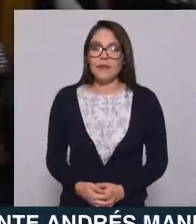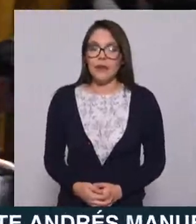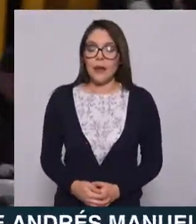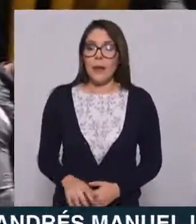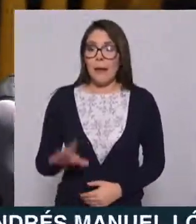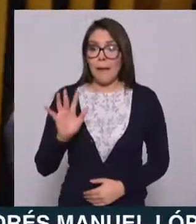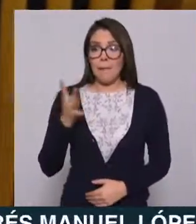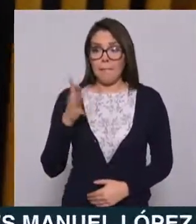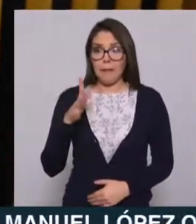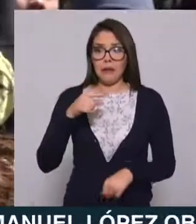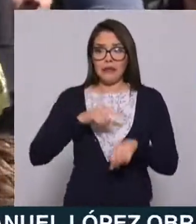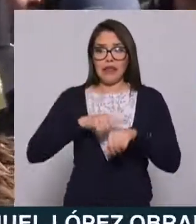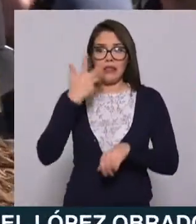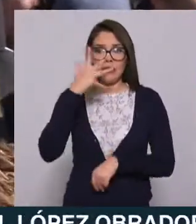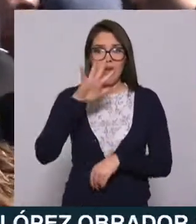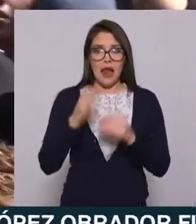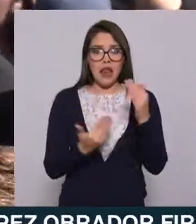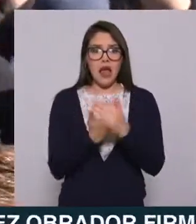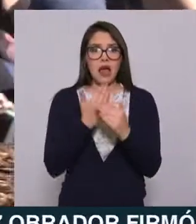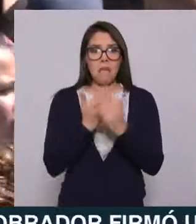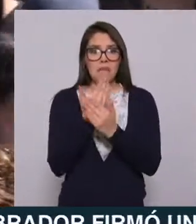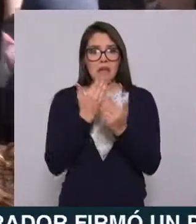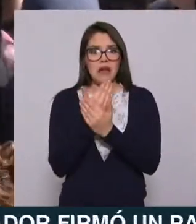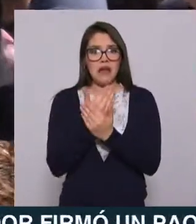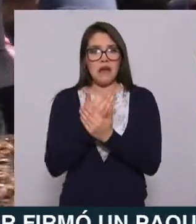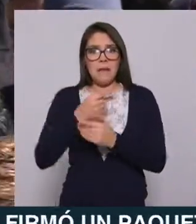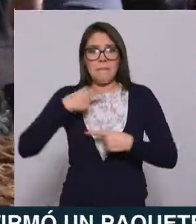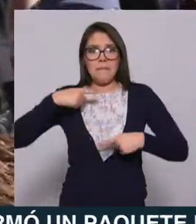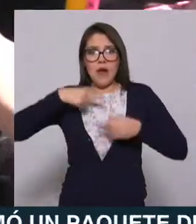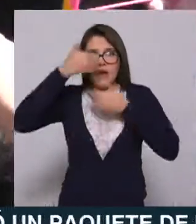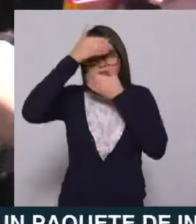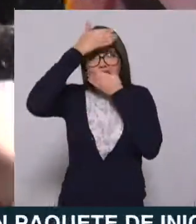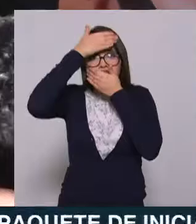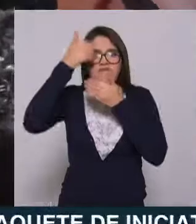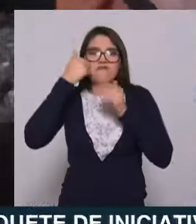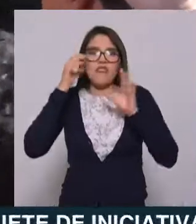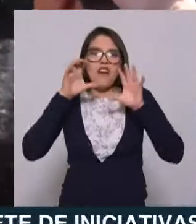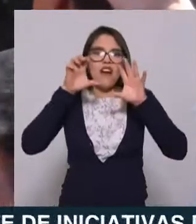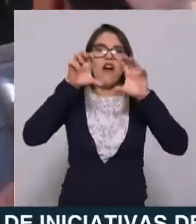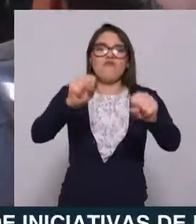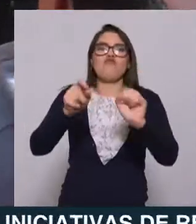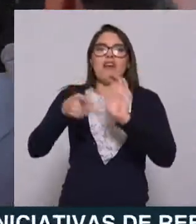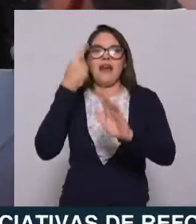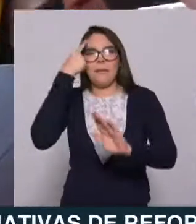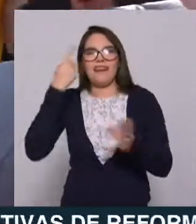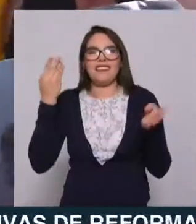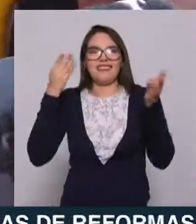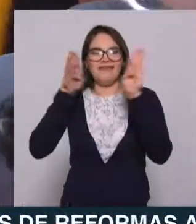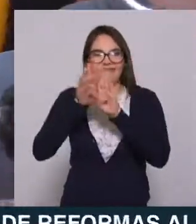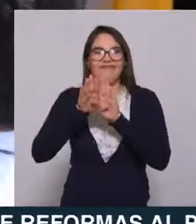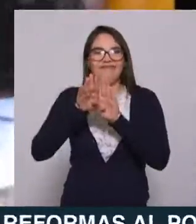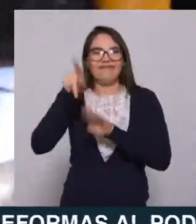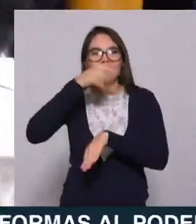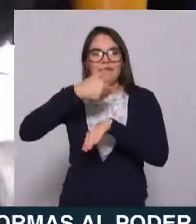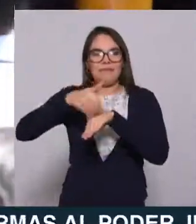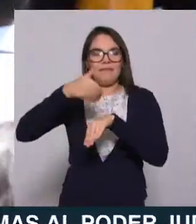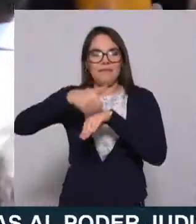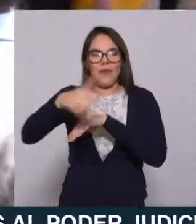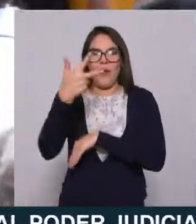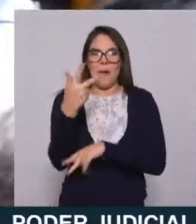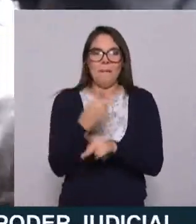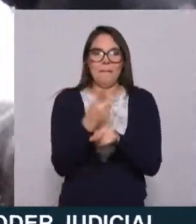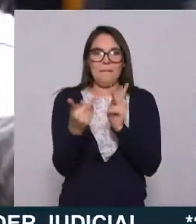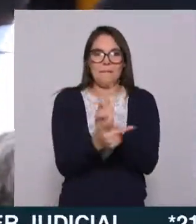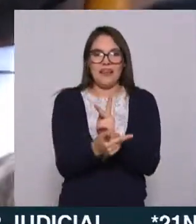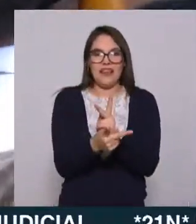Alrededor de las 10 de la mañana, encapuchados intentaron tomar las instalaciones de la preparatoria número 8 en Mixcoac. Este intento fue frustrado por estudiantes